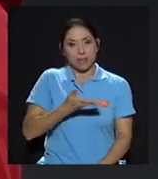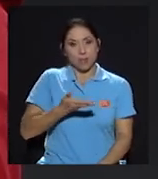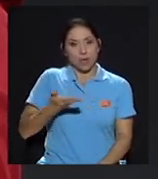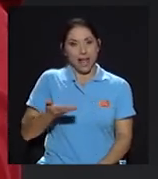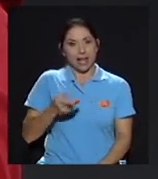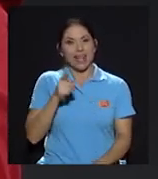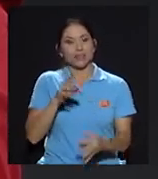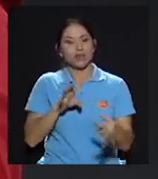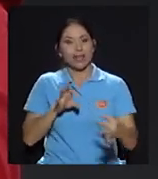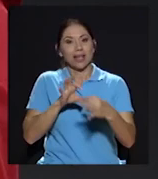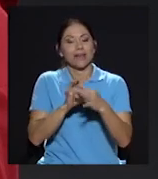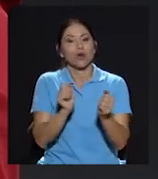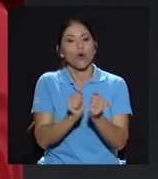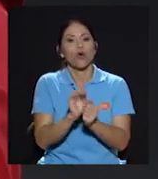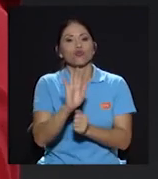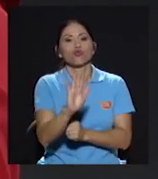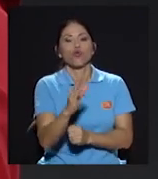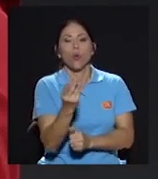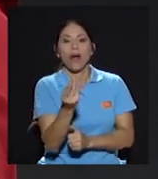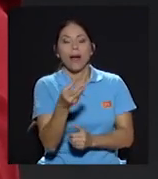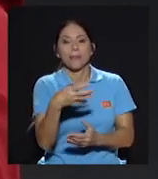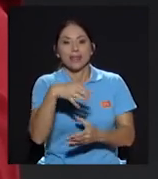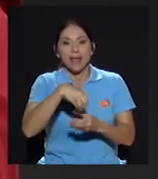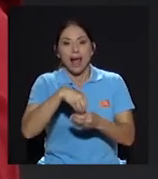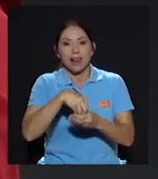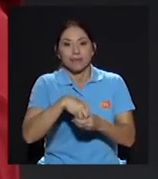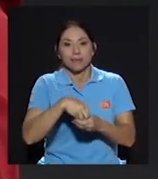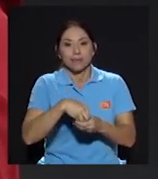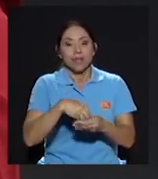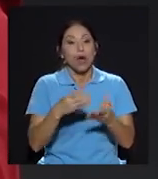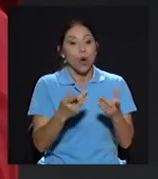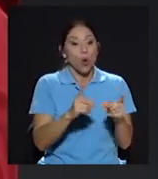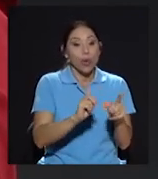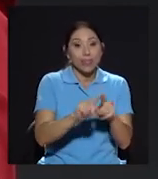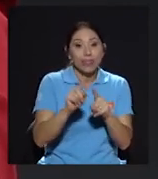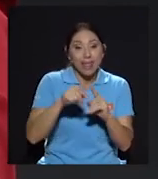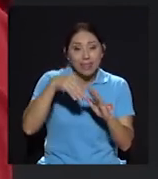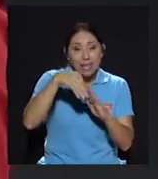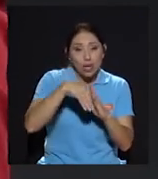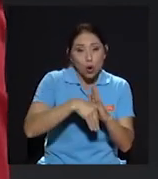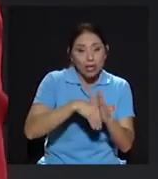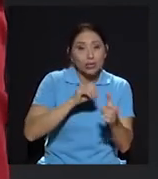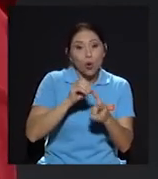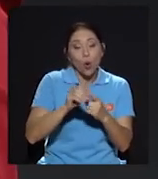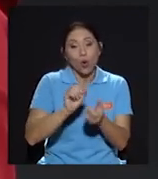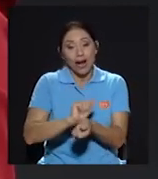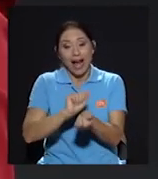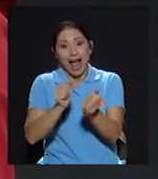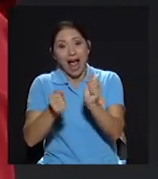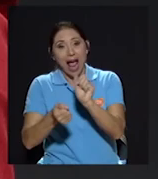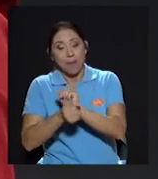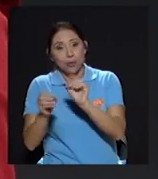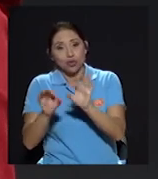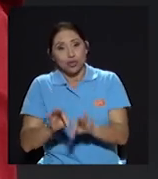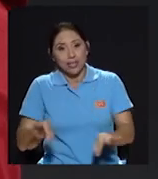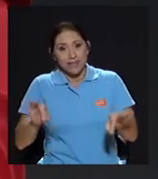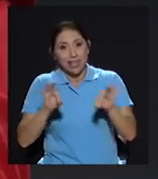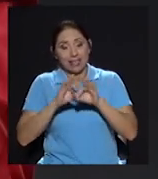de deterioros o cambios significativos en las carteras producto de escenarios macroeconómicos adversos